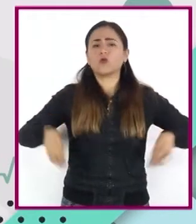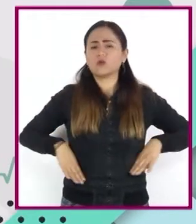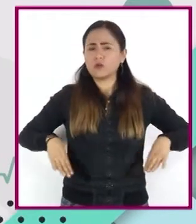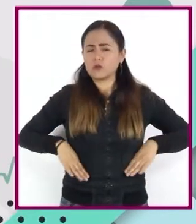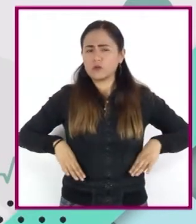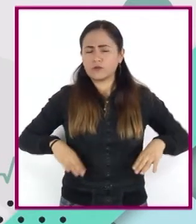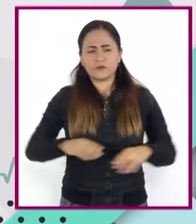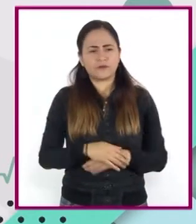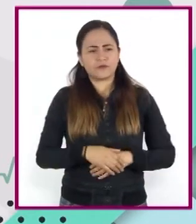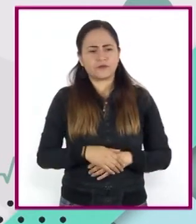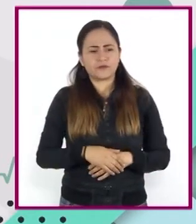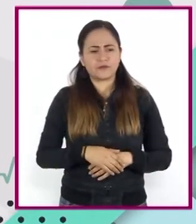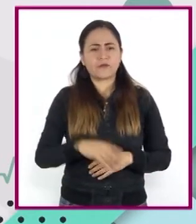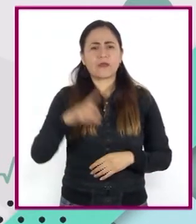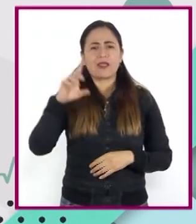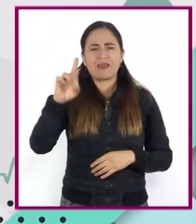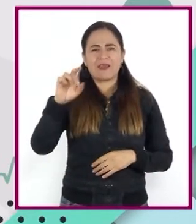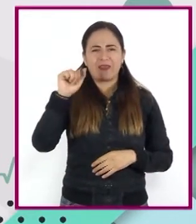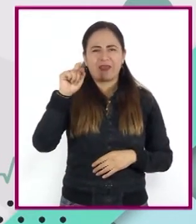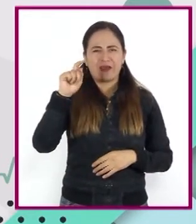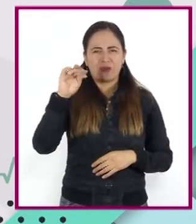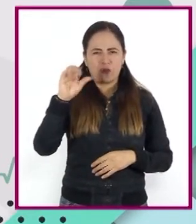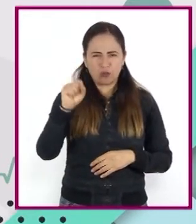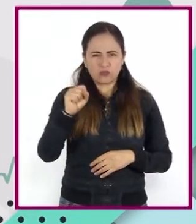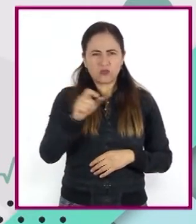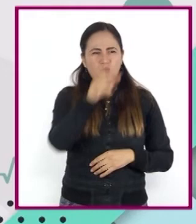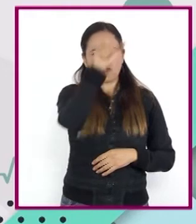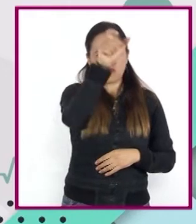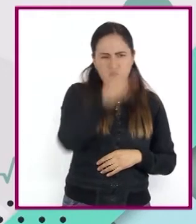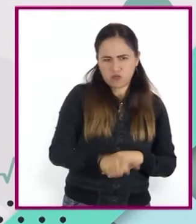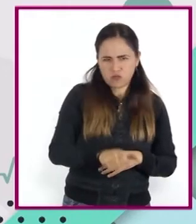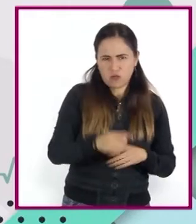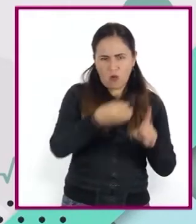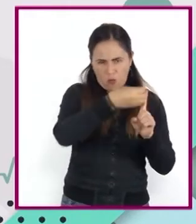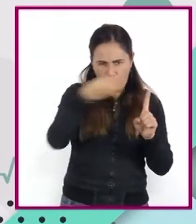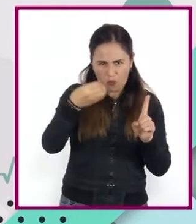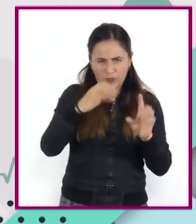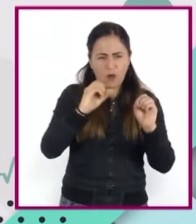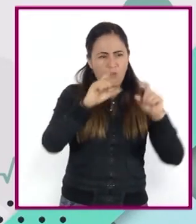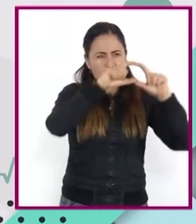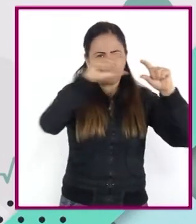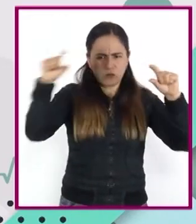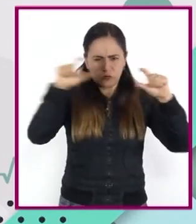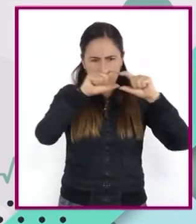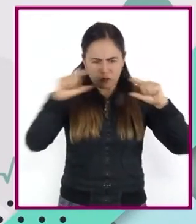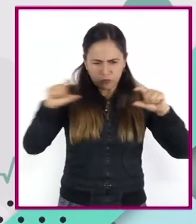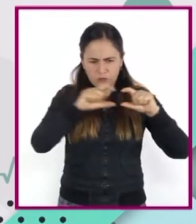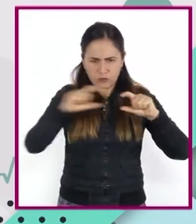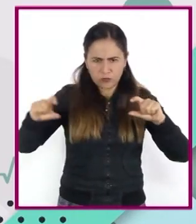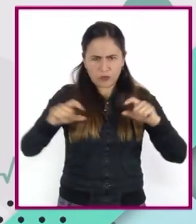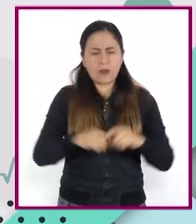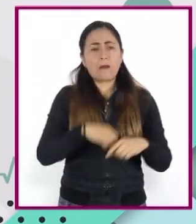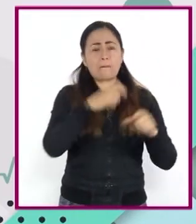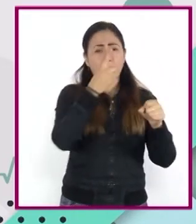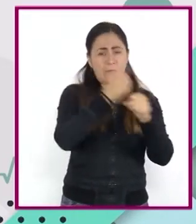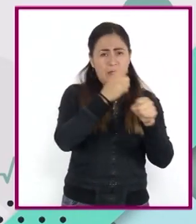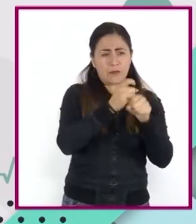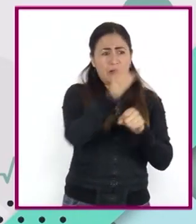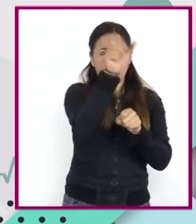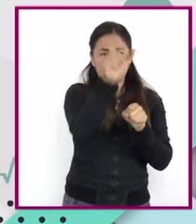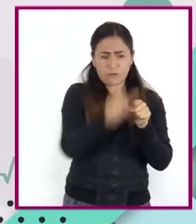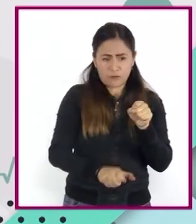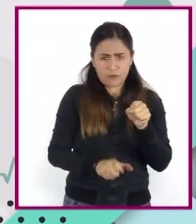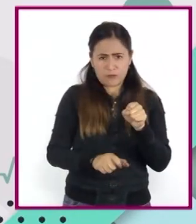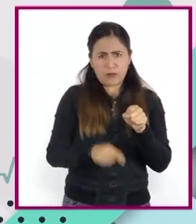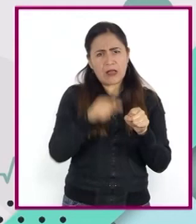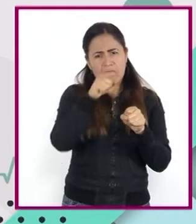Los datos se pueden ordenar en filas o columnas. En la primera columna se ordenan las